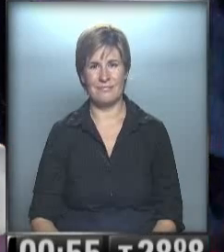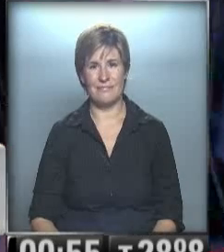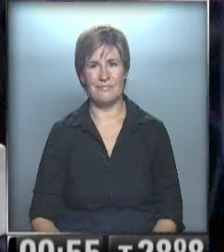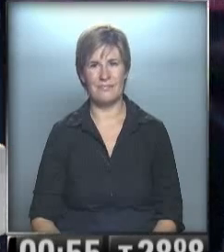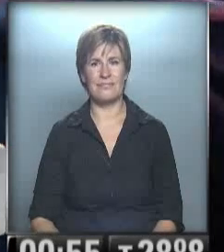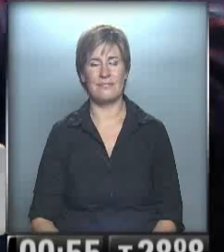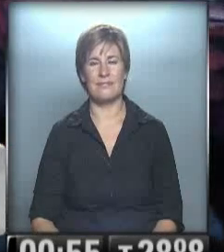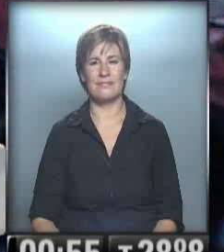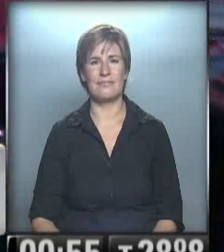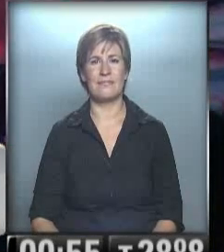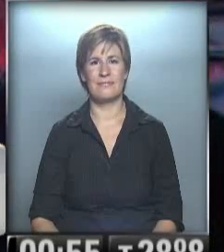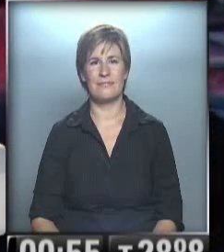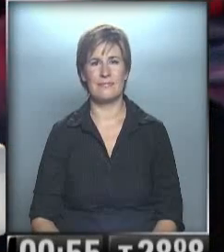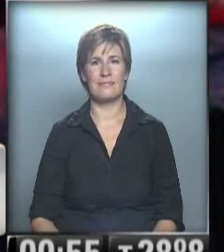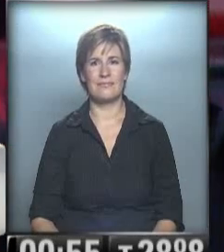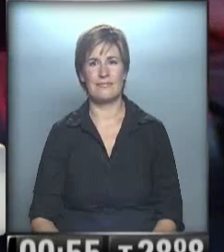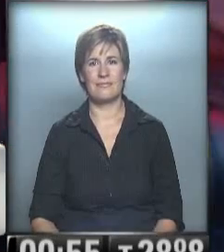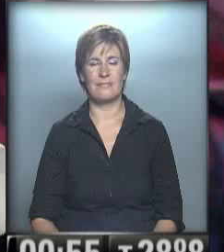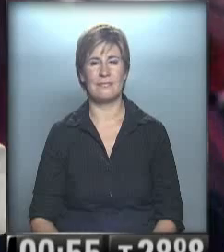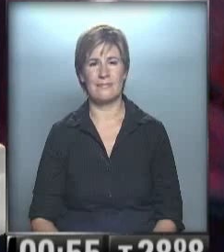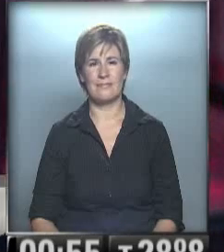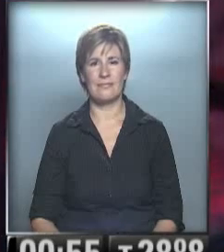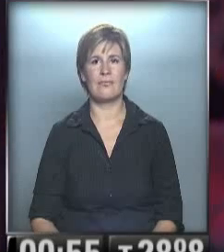sol mataco siempre me irá a